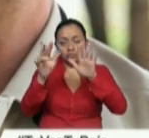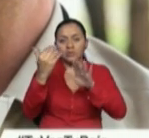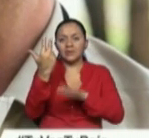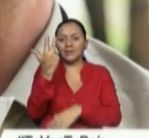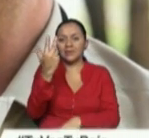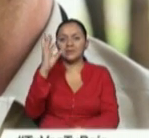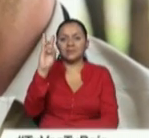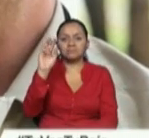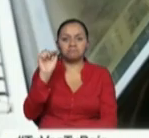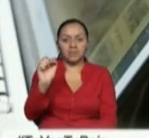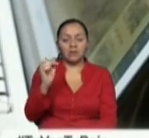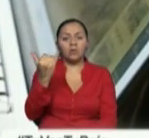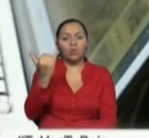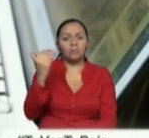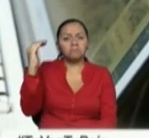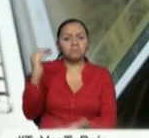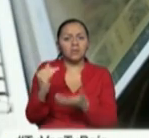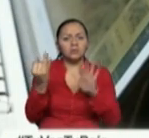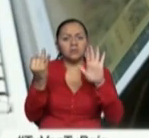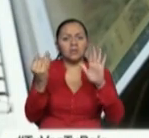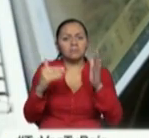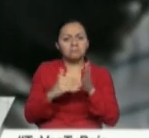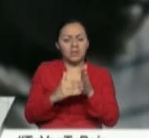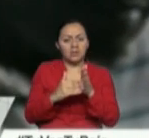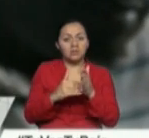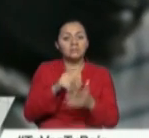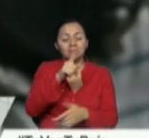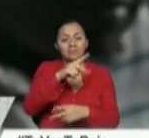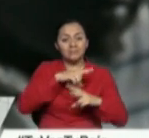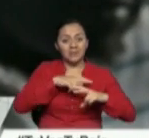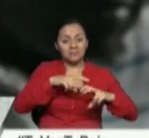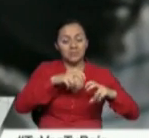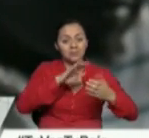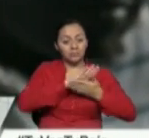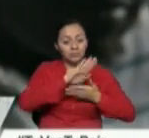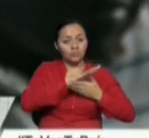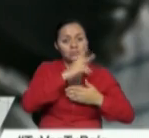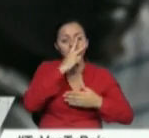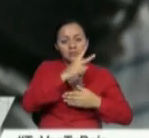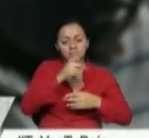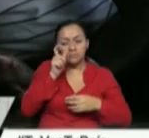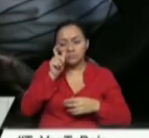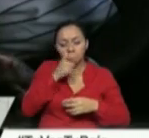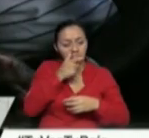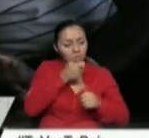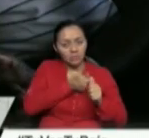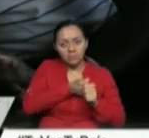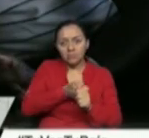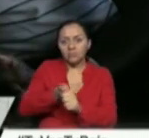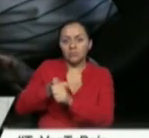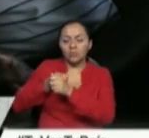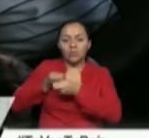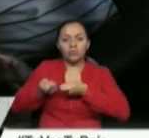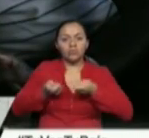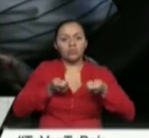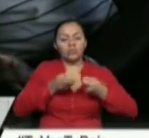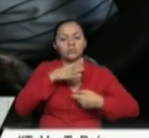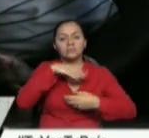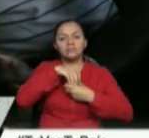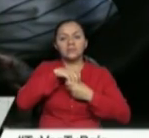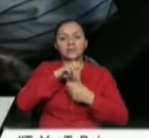y ahora quedan menos de 7000 John y su socio de investigación Jacob ladura están monitoreando la disminución en la reserva Nacional de